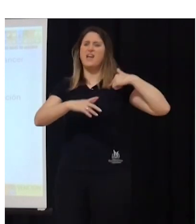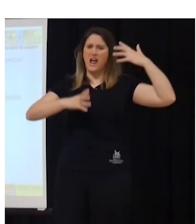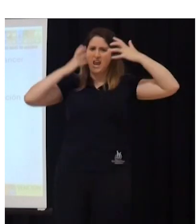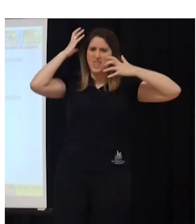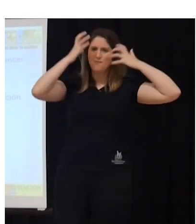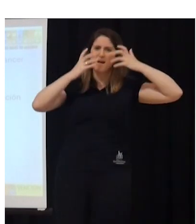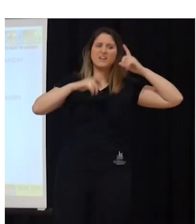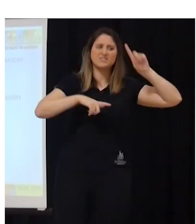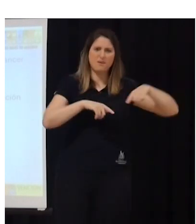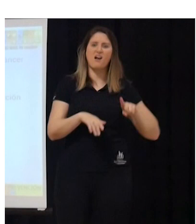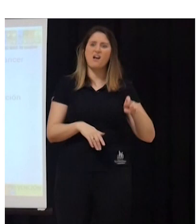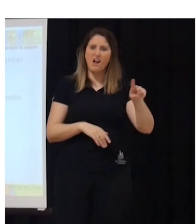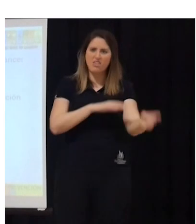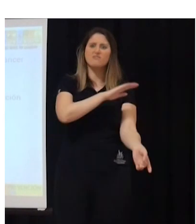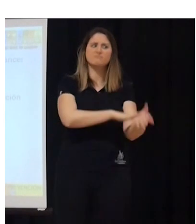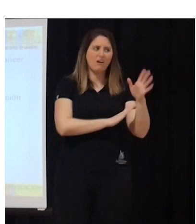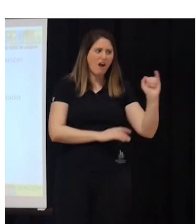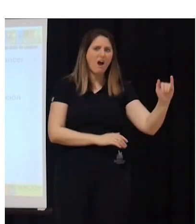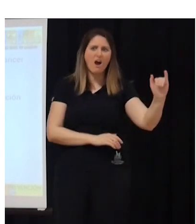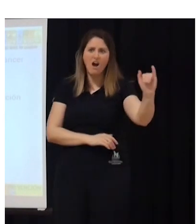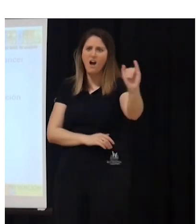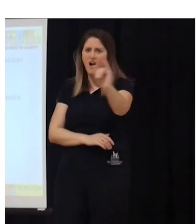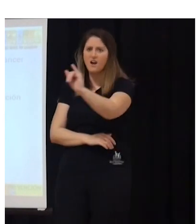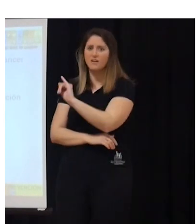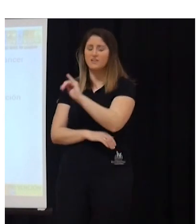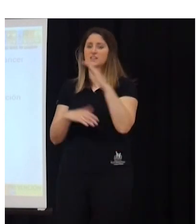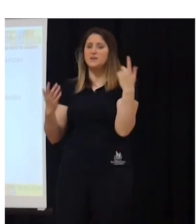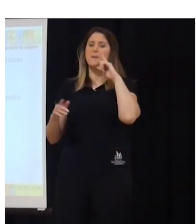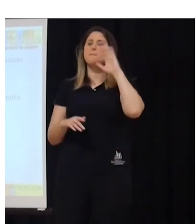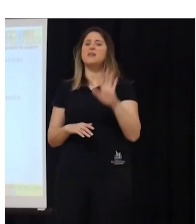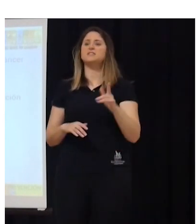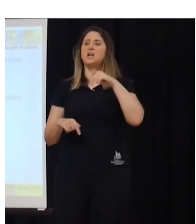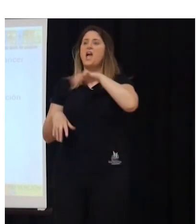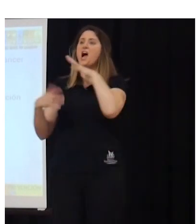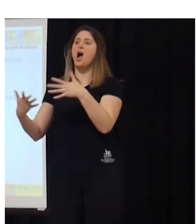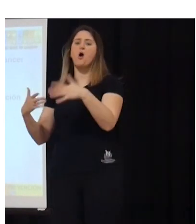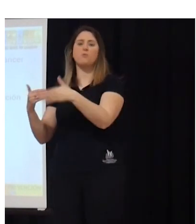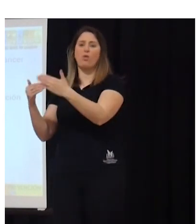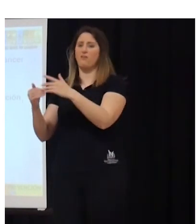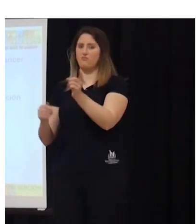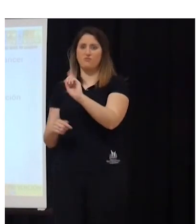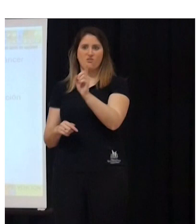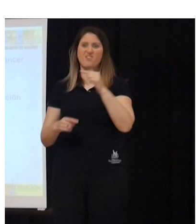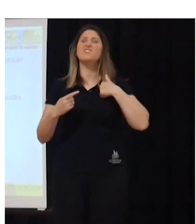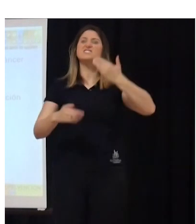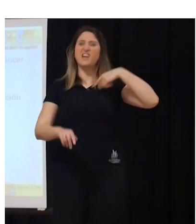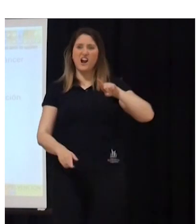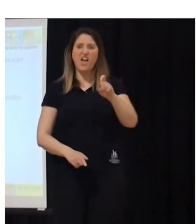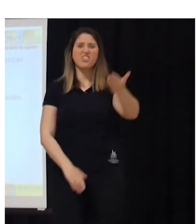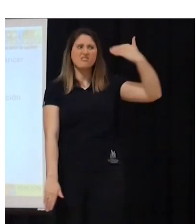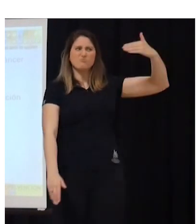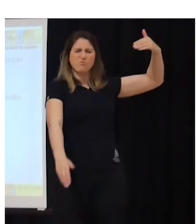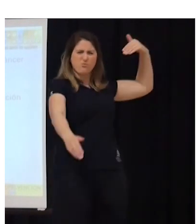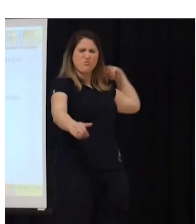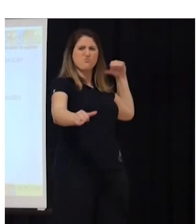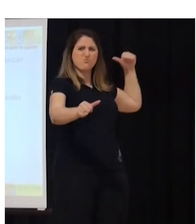animales prehistóricos ya existía el cáncer. Y sin embargo parece que sea una cosa de hoy en día. No, no, nos viene de muy antiguo. Y a nivel